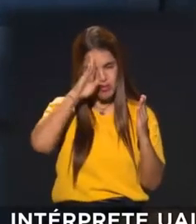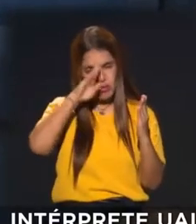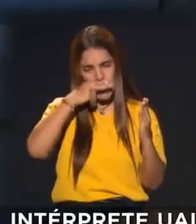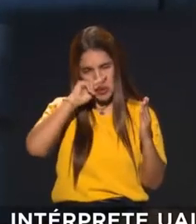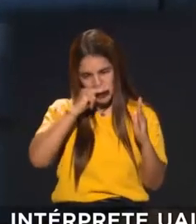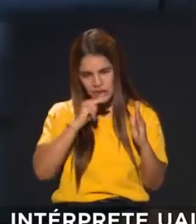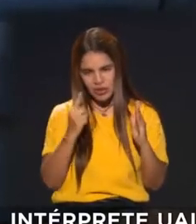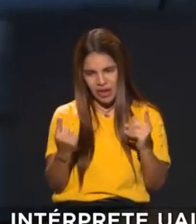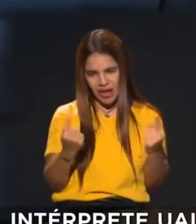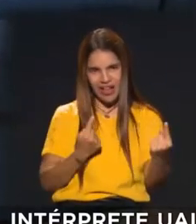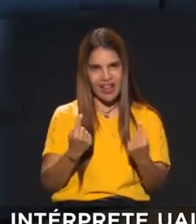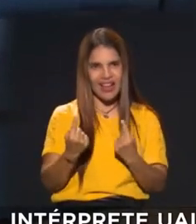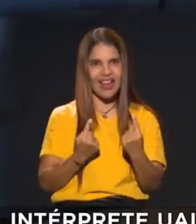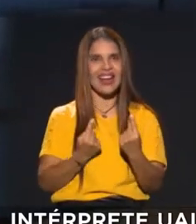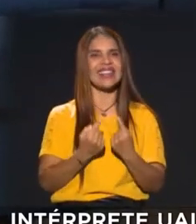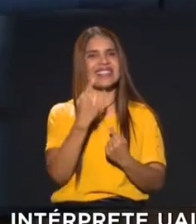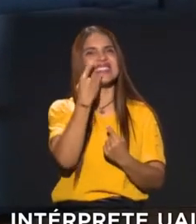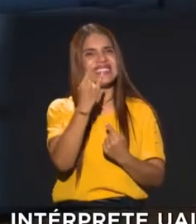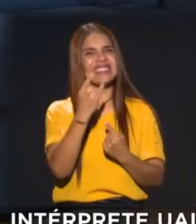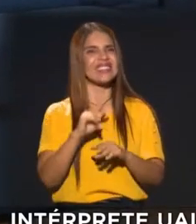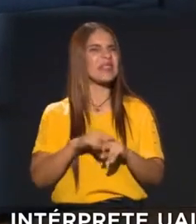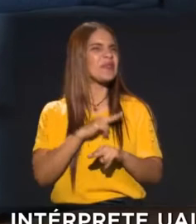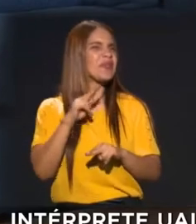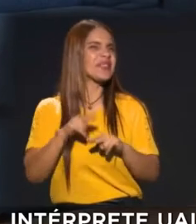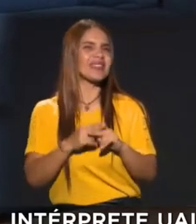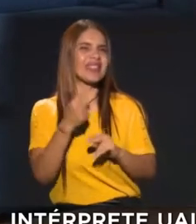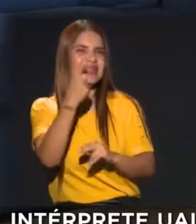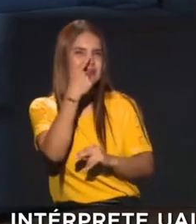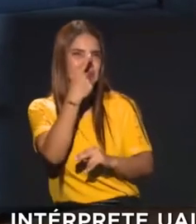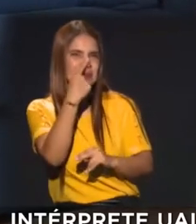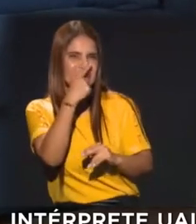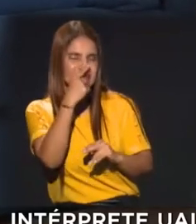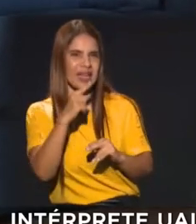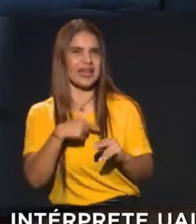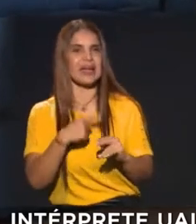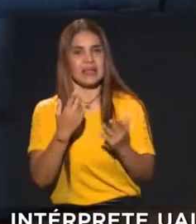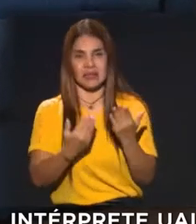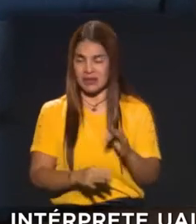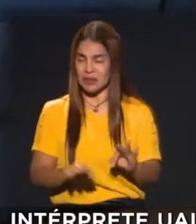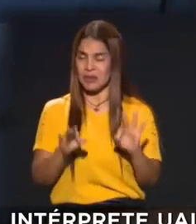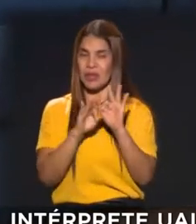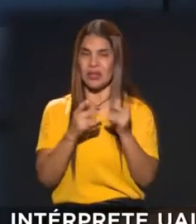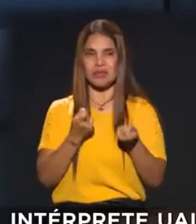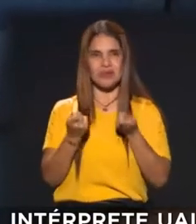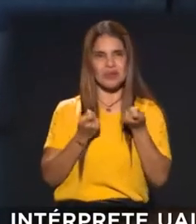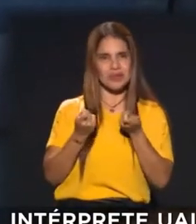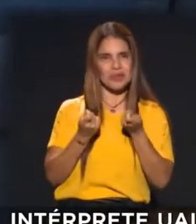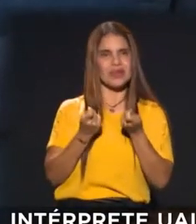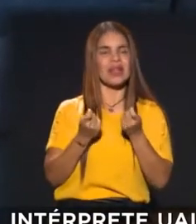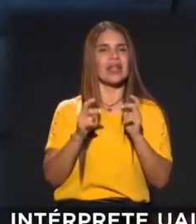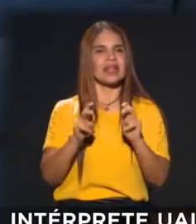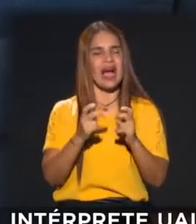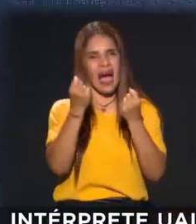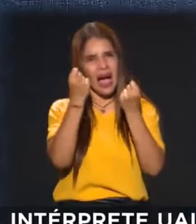los niños se acercan a la lectura de una forma como muy espontánea. Sí, muy espontánea. Entonces eso creo que hay que saberlo, pues hay que manejarlo, ¿cierto?